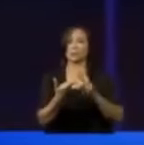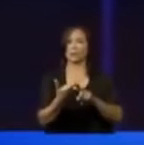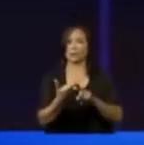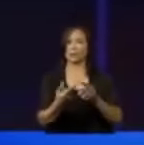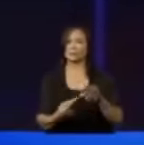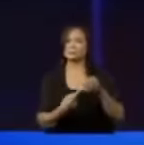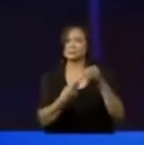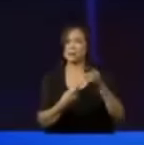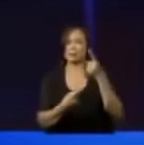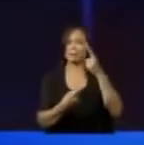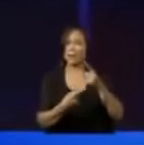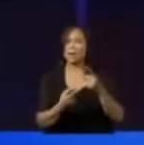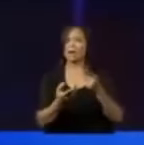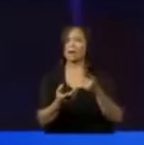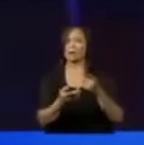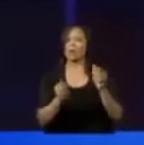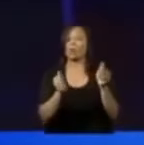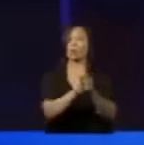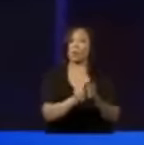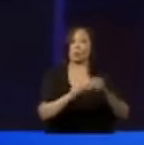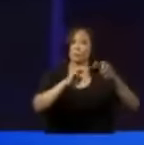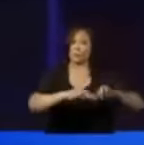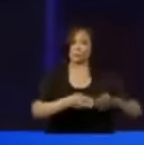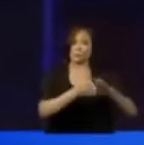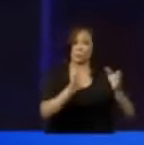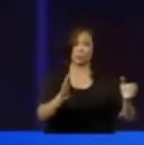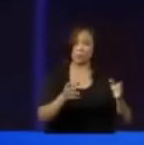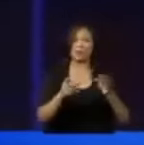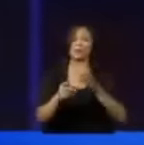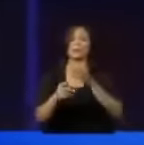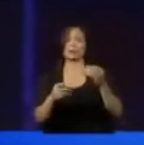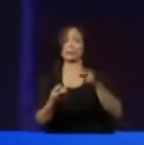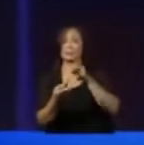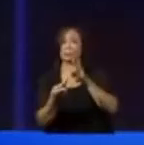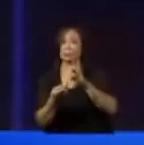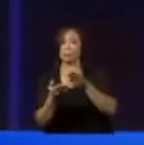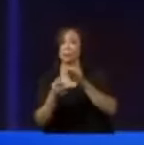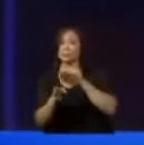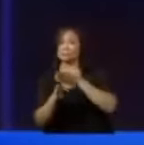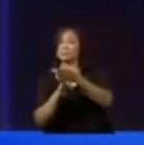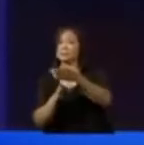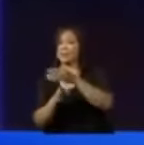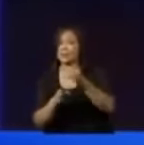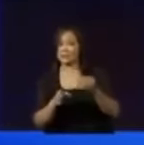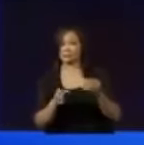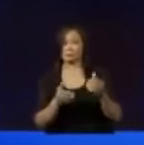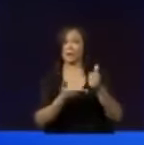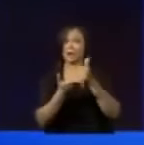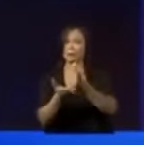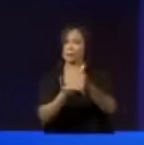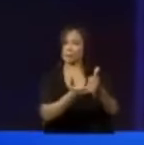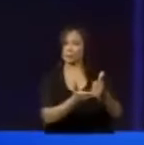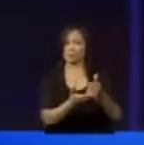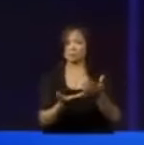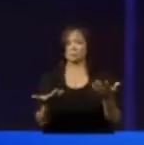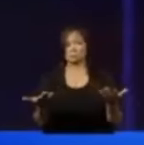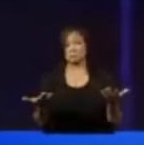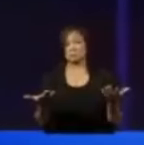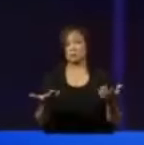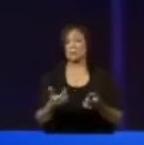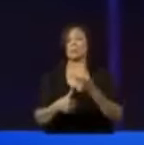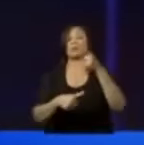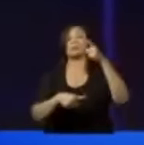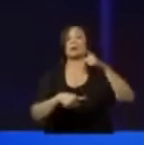atención especial para que pueda, junto con el Ministerio Público y en la Procuradora Especializada, pues atender. Más de ahí,